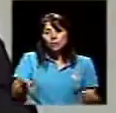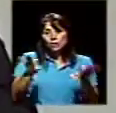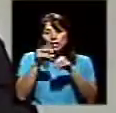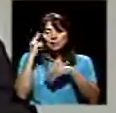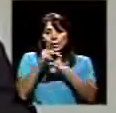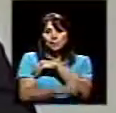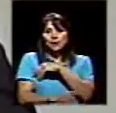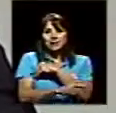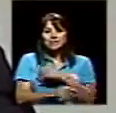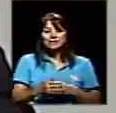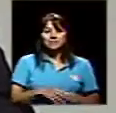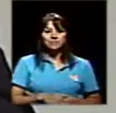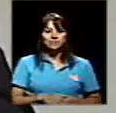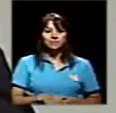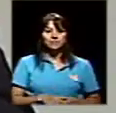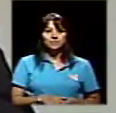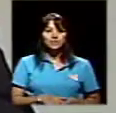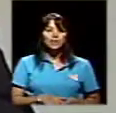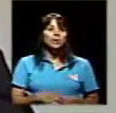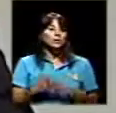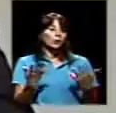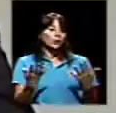Pues esperando que